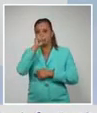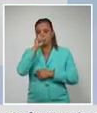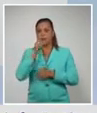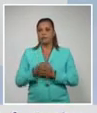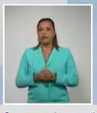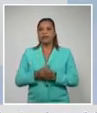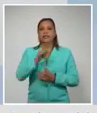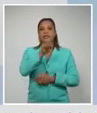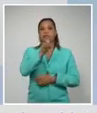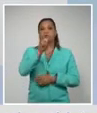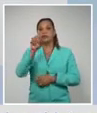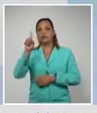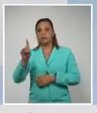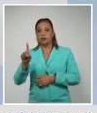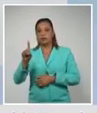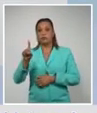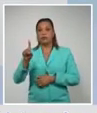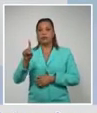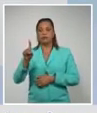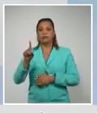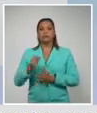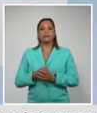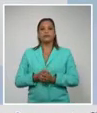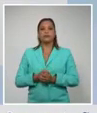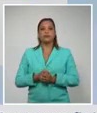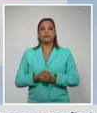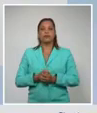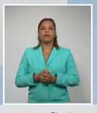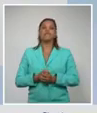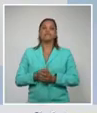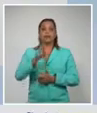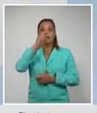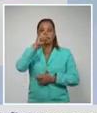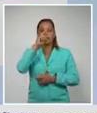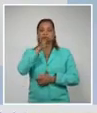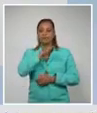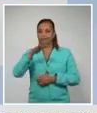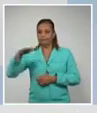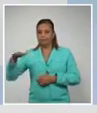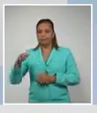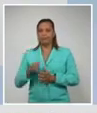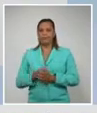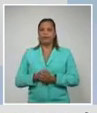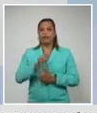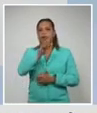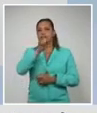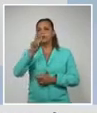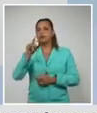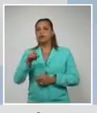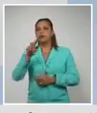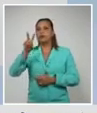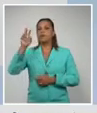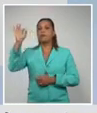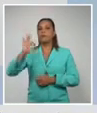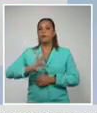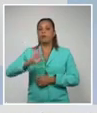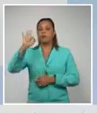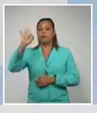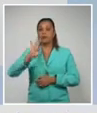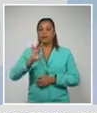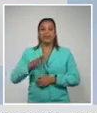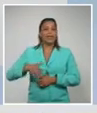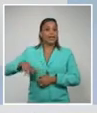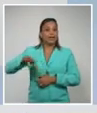131 de esos 148 en edades pediátricas. El 12,2% de todos